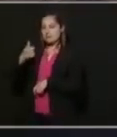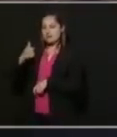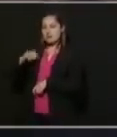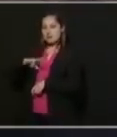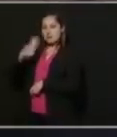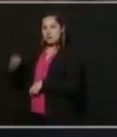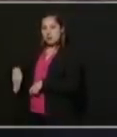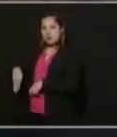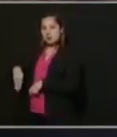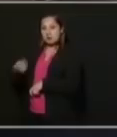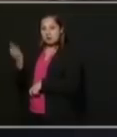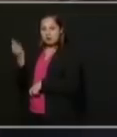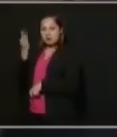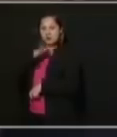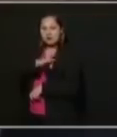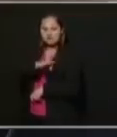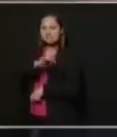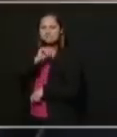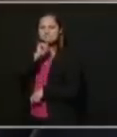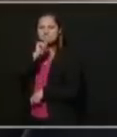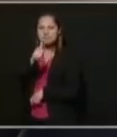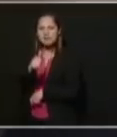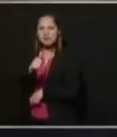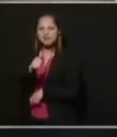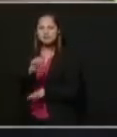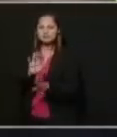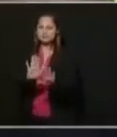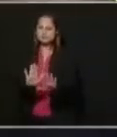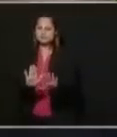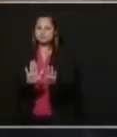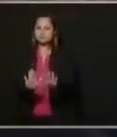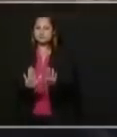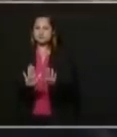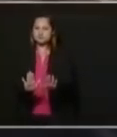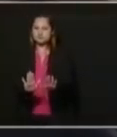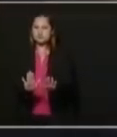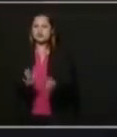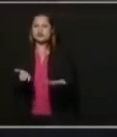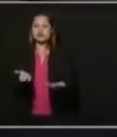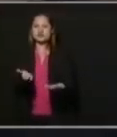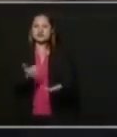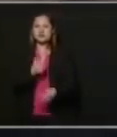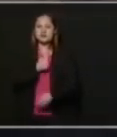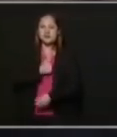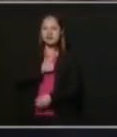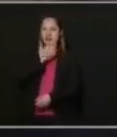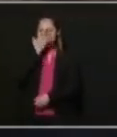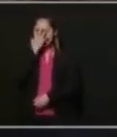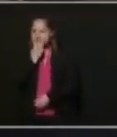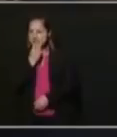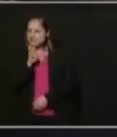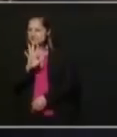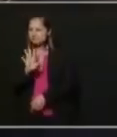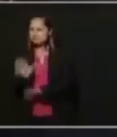traicionarles. Pero no empecemos con ese dramatismo.